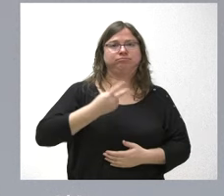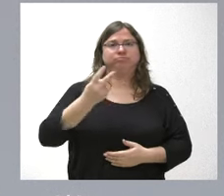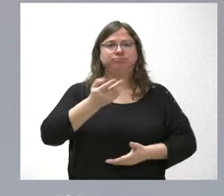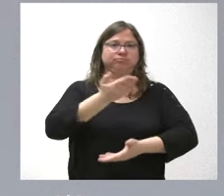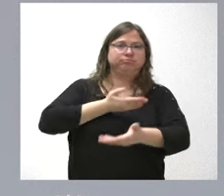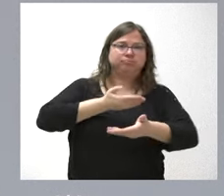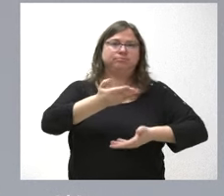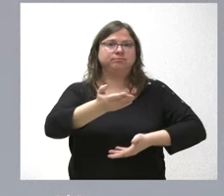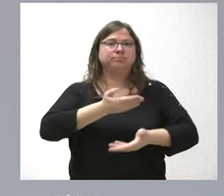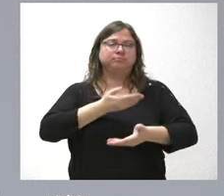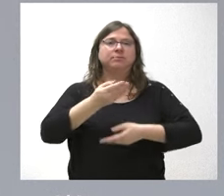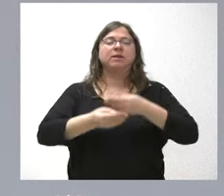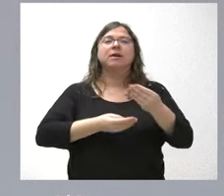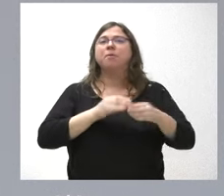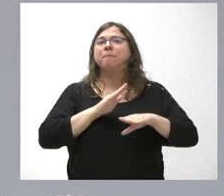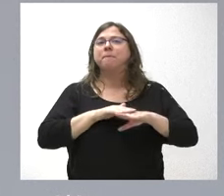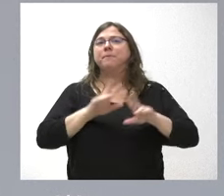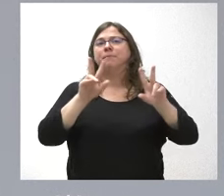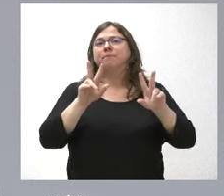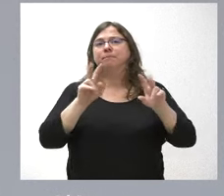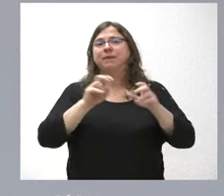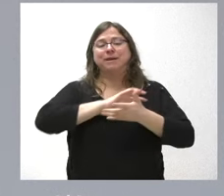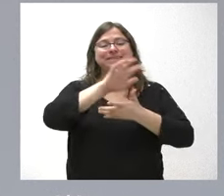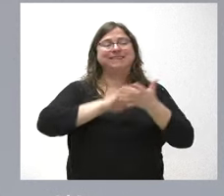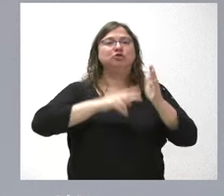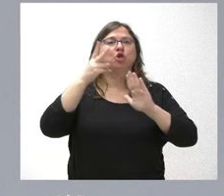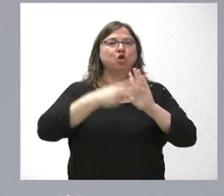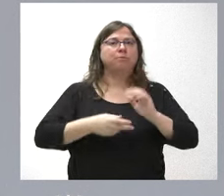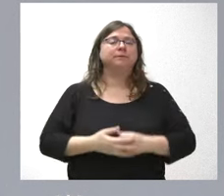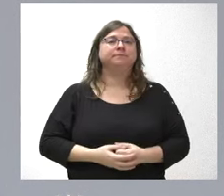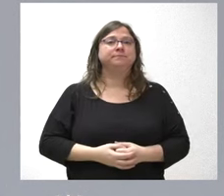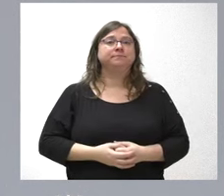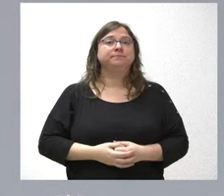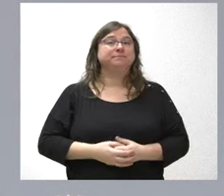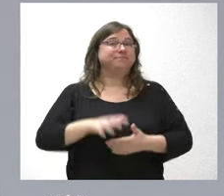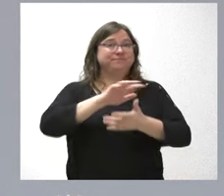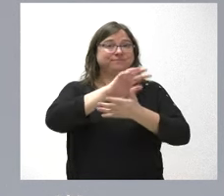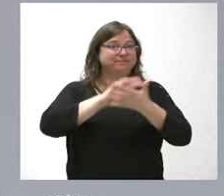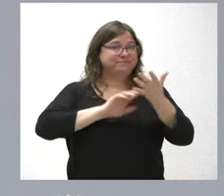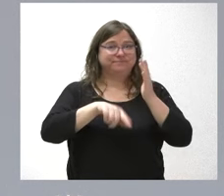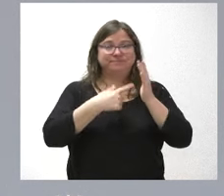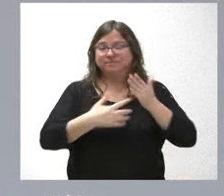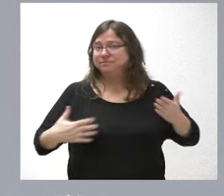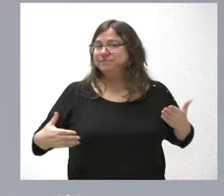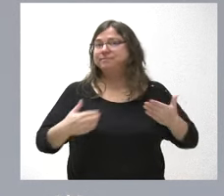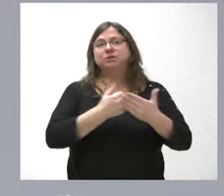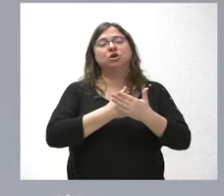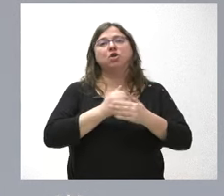realizada respecto al texto normativo. Como todos los textos normativos en cualquier área de